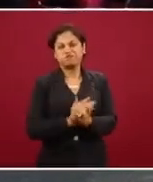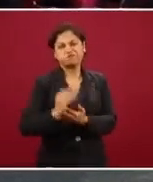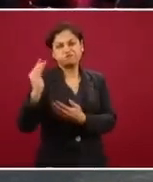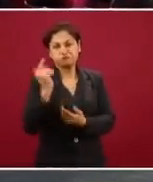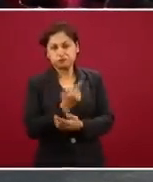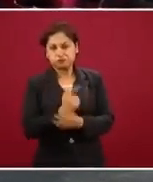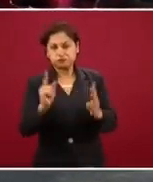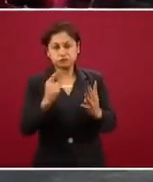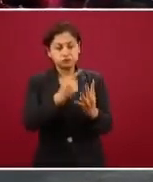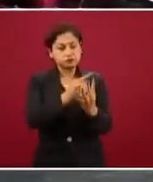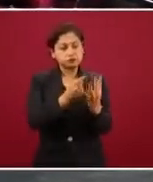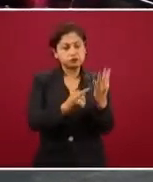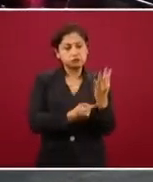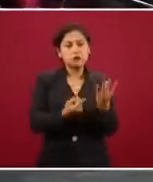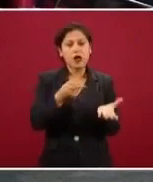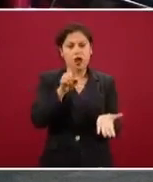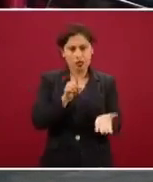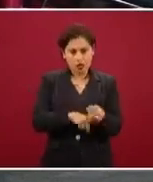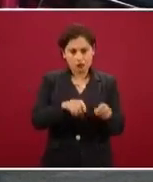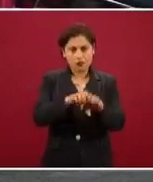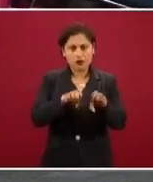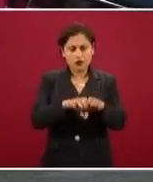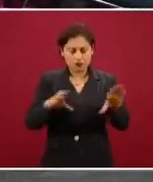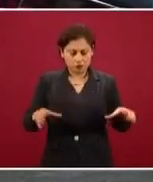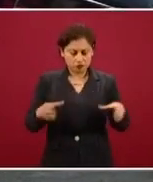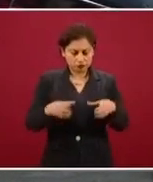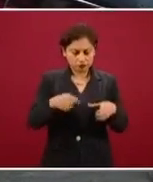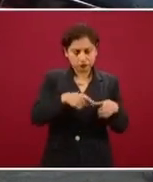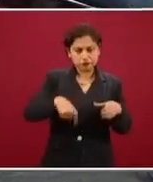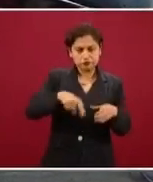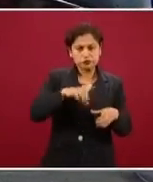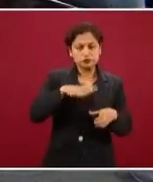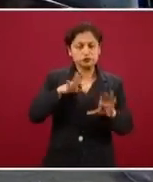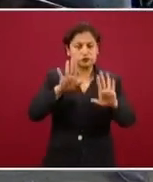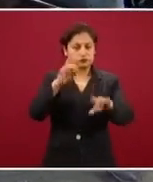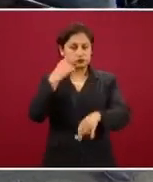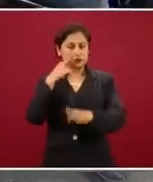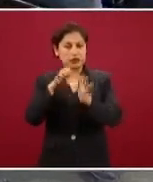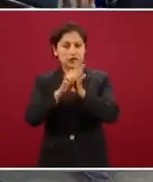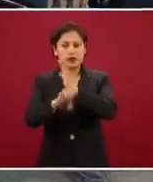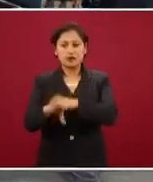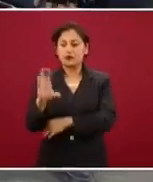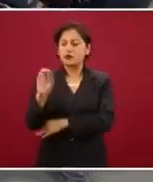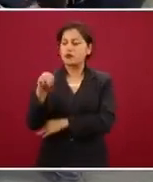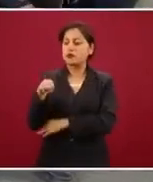Se dividían. Por ejemplo, como Monfort, que